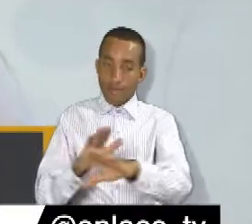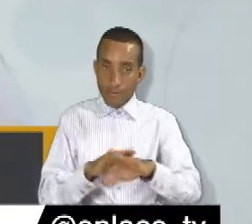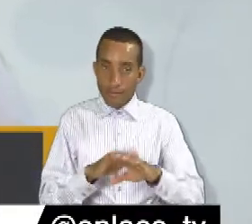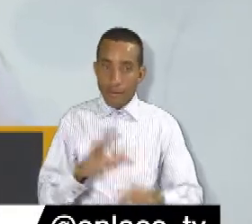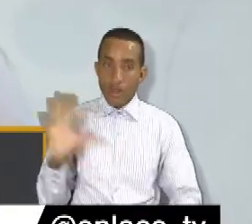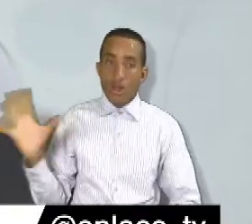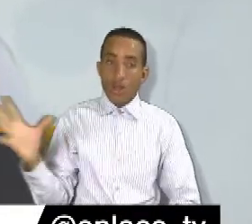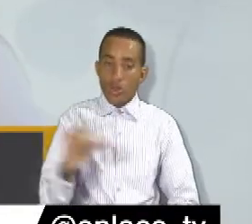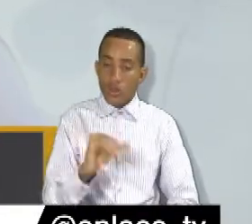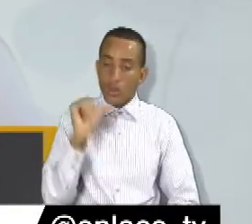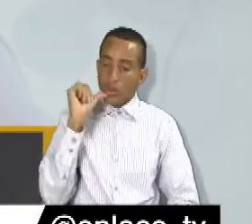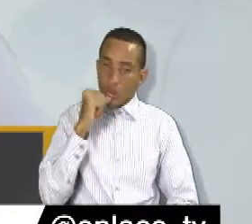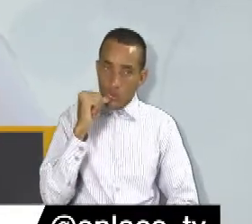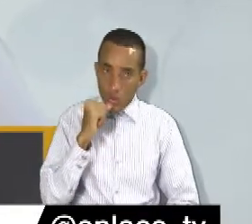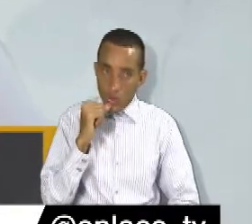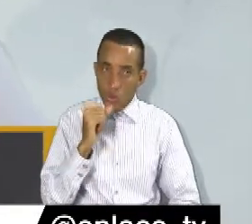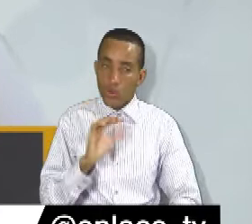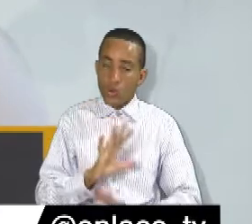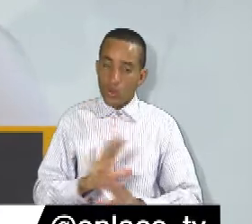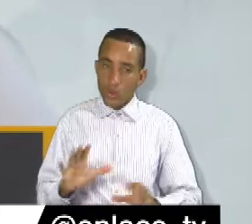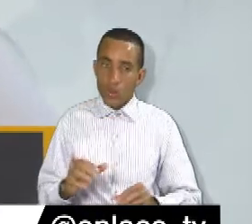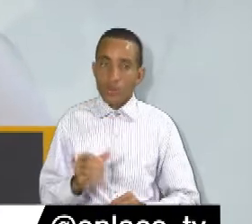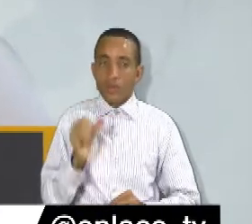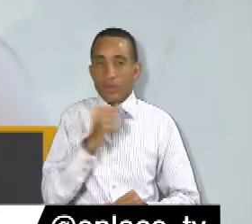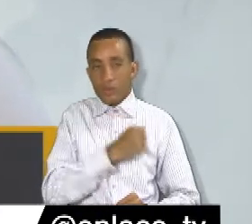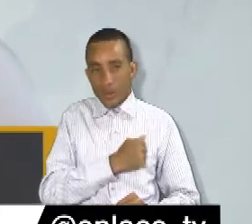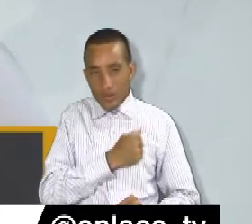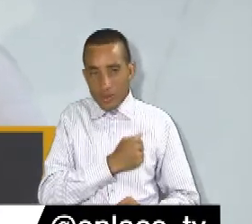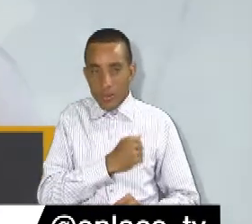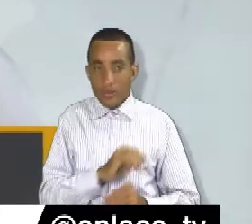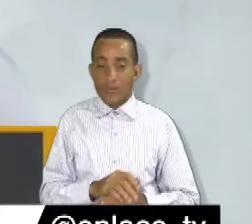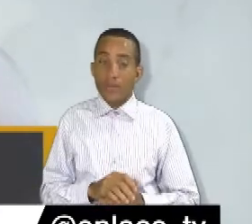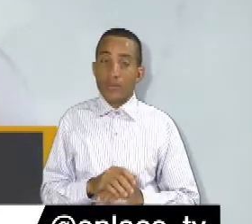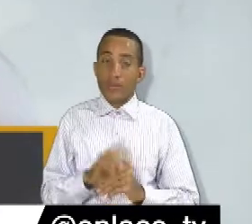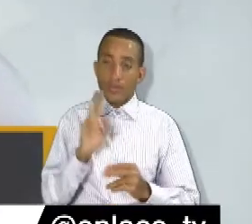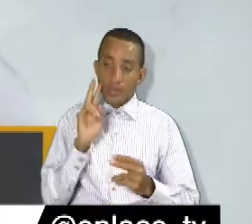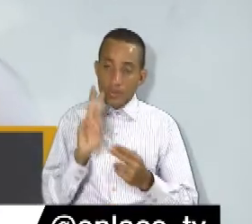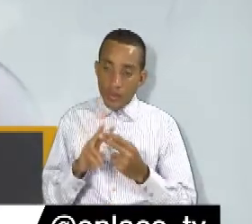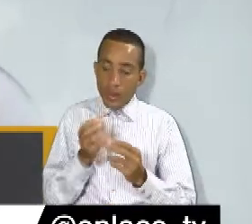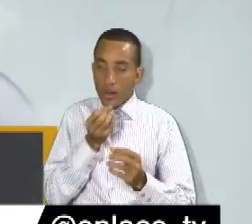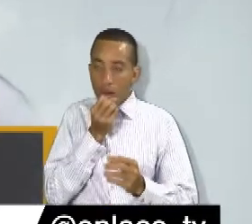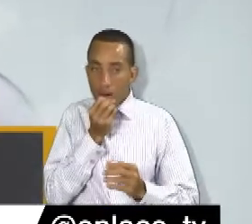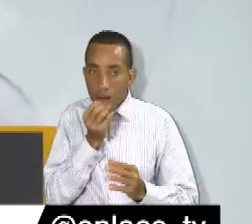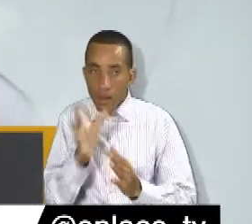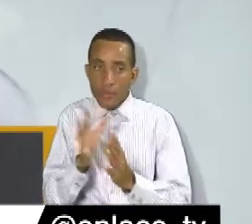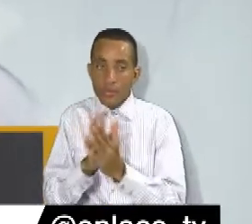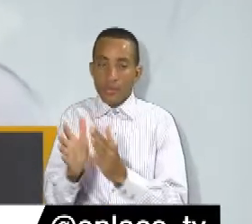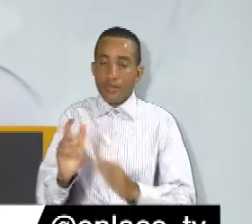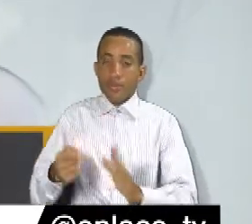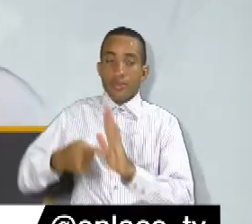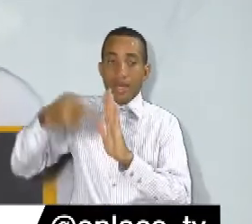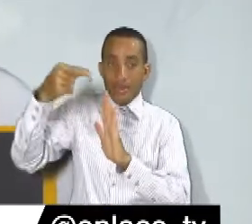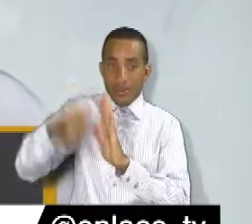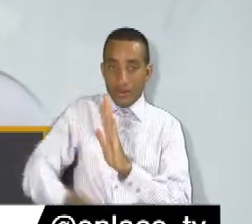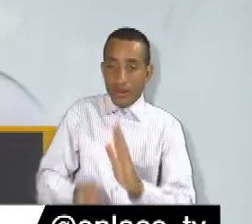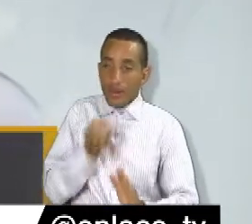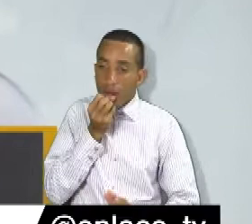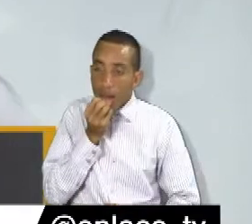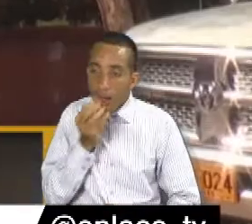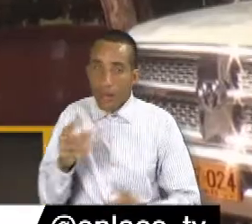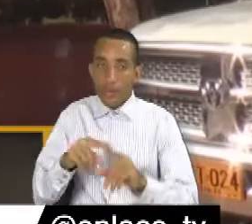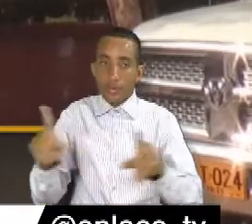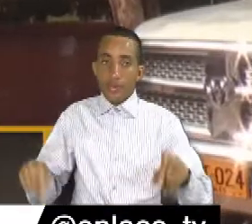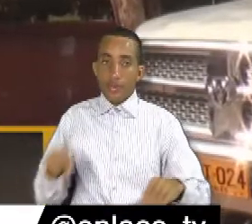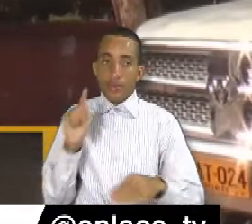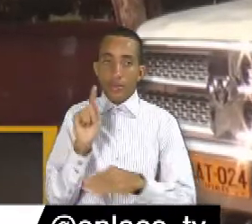las víctimas de estos delitos para que por favor se pongan en conocimiento estos hechos ante la autoridad correspondiente, es decir, la Fiscalía General de la